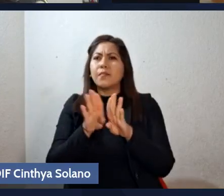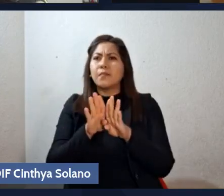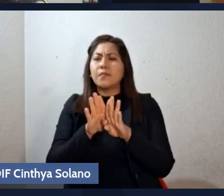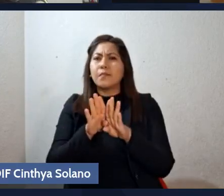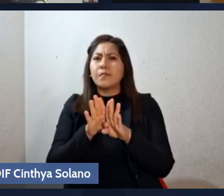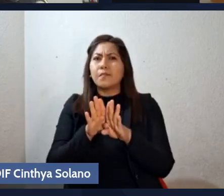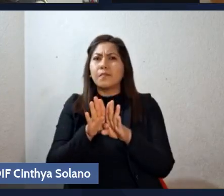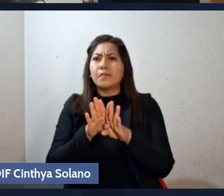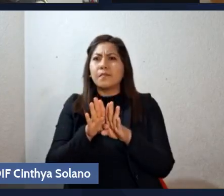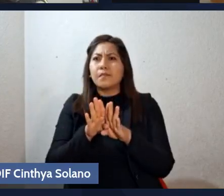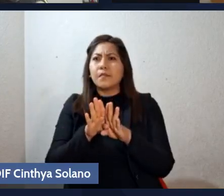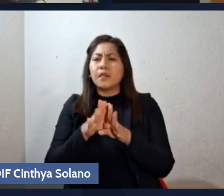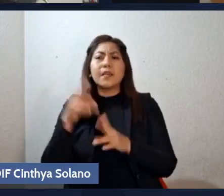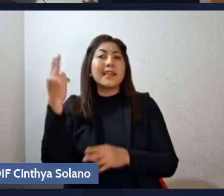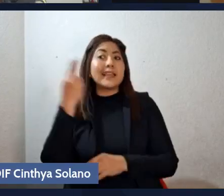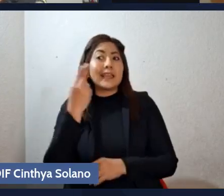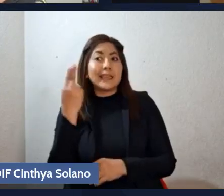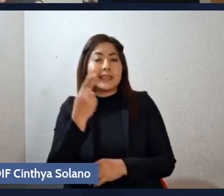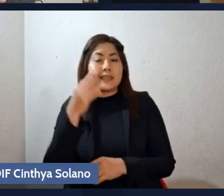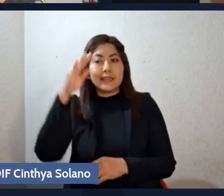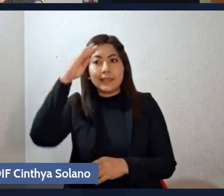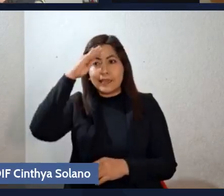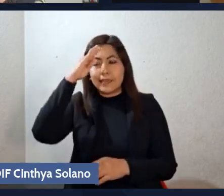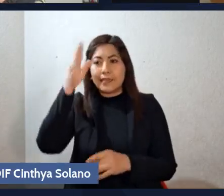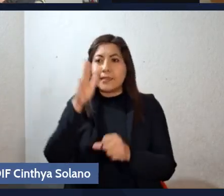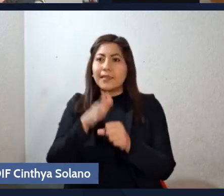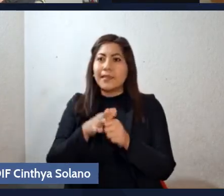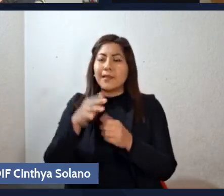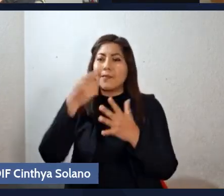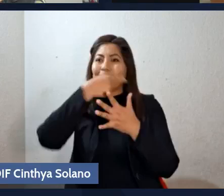qué se necesita para poder llevar a cabo